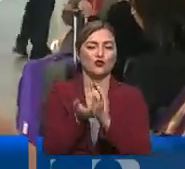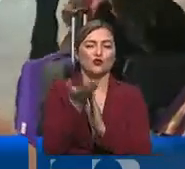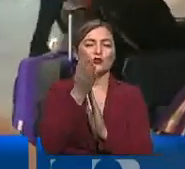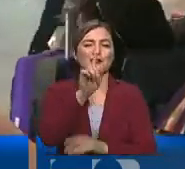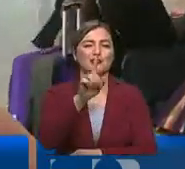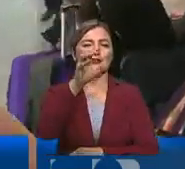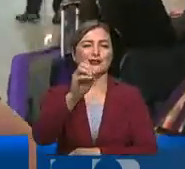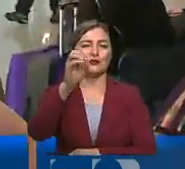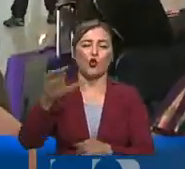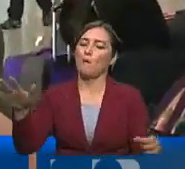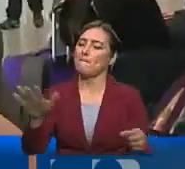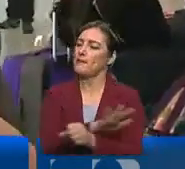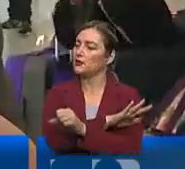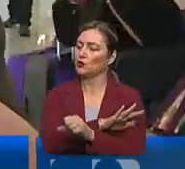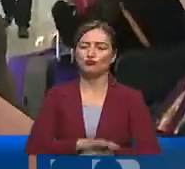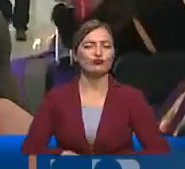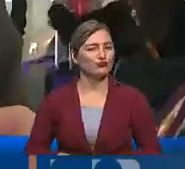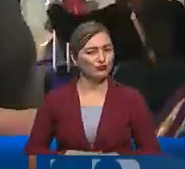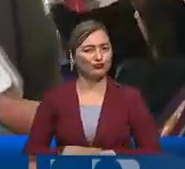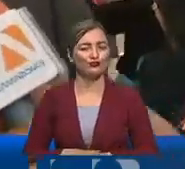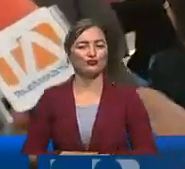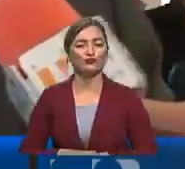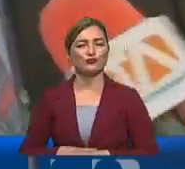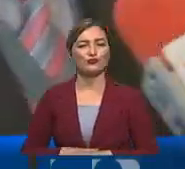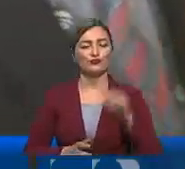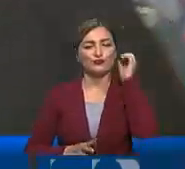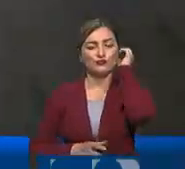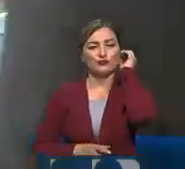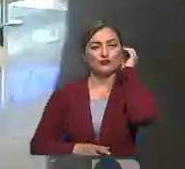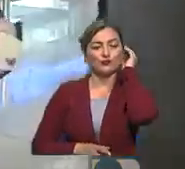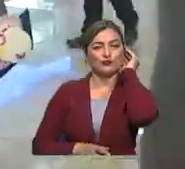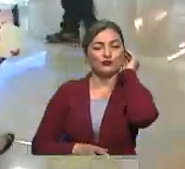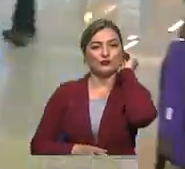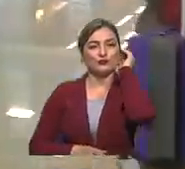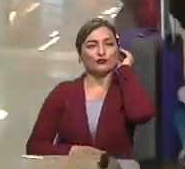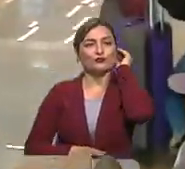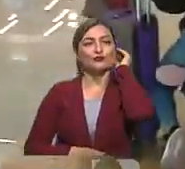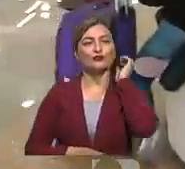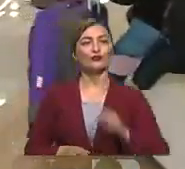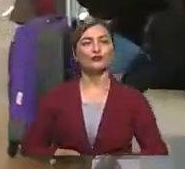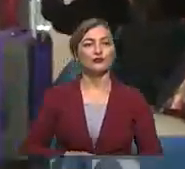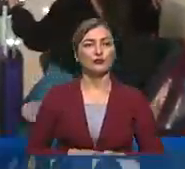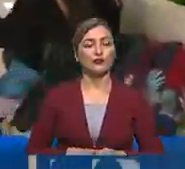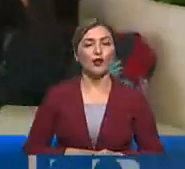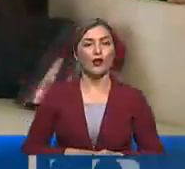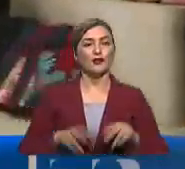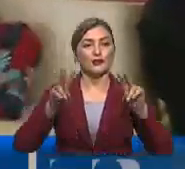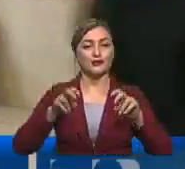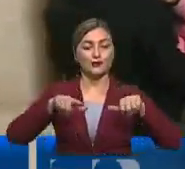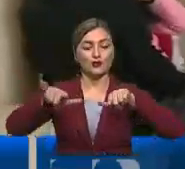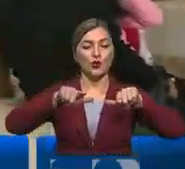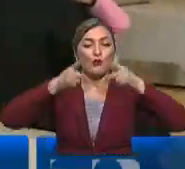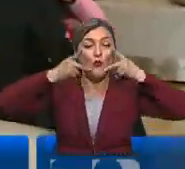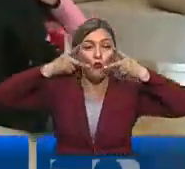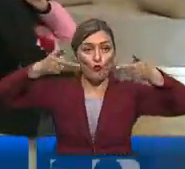completo en lo que tiene que ver con salas de embarque y en el área también de arribos. En lo que se refiere a la parte de los halls públicos, de las